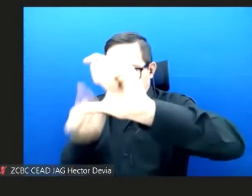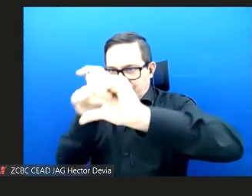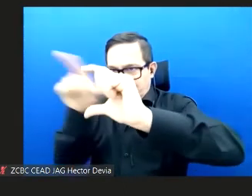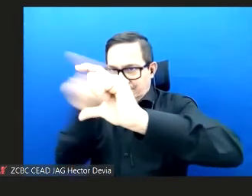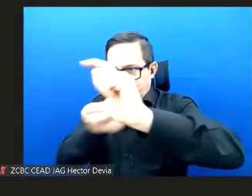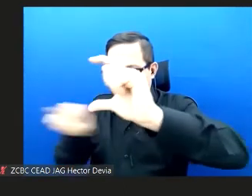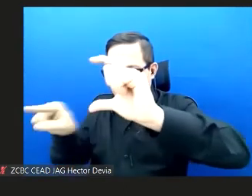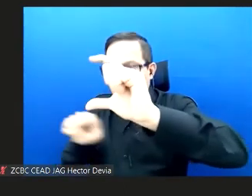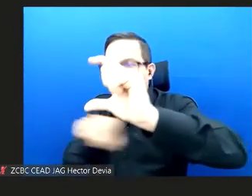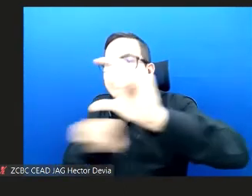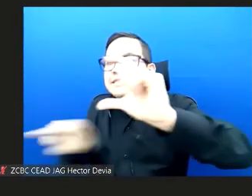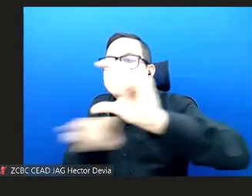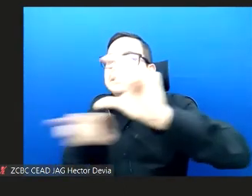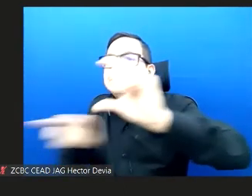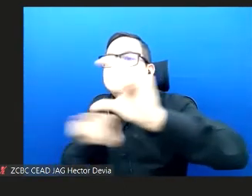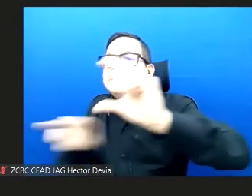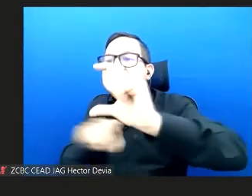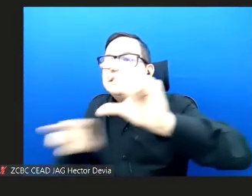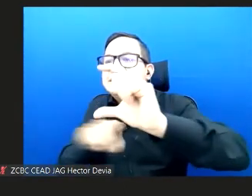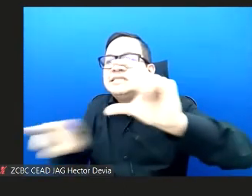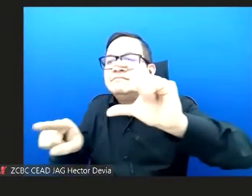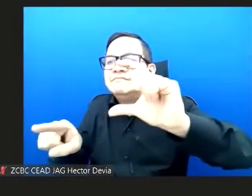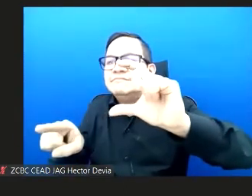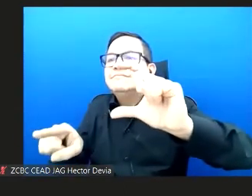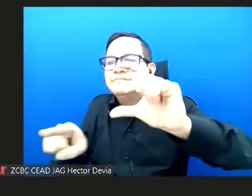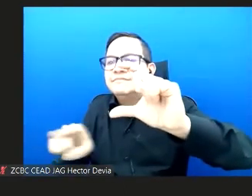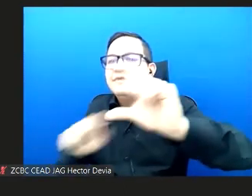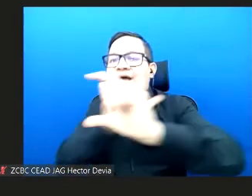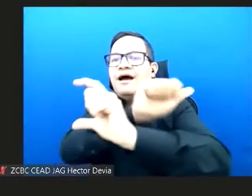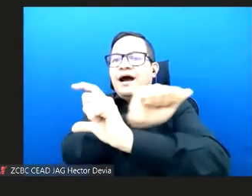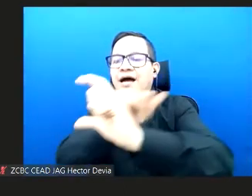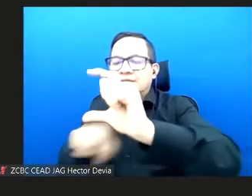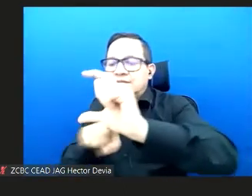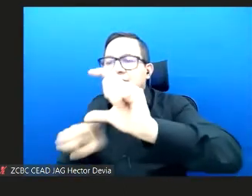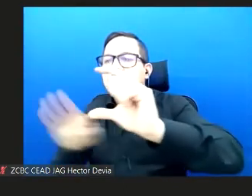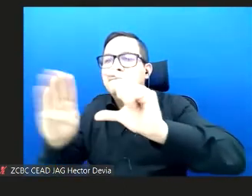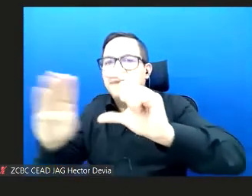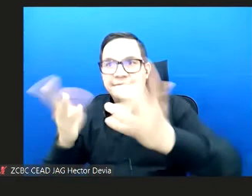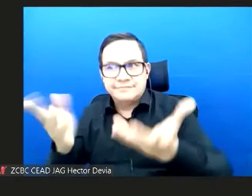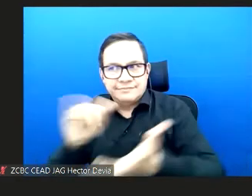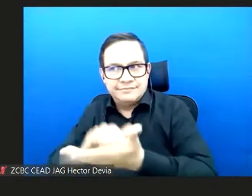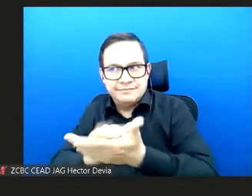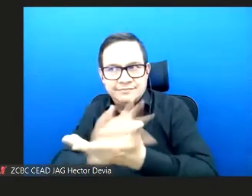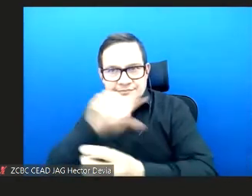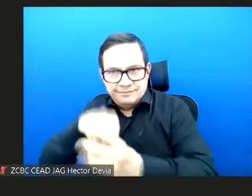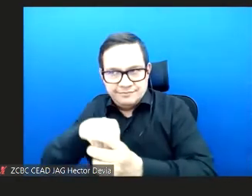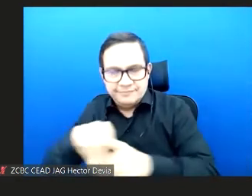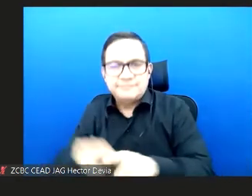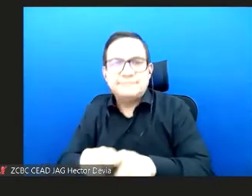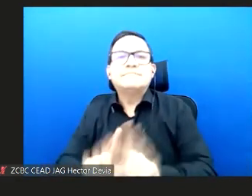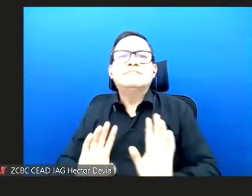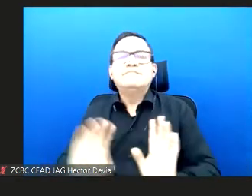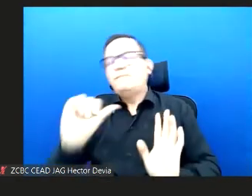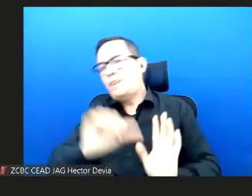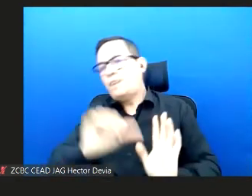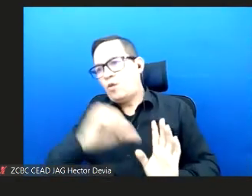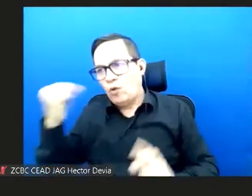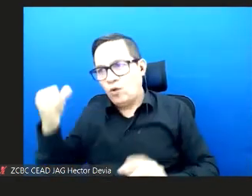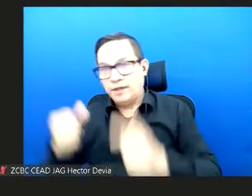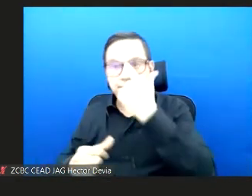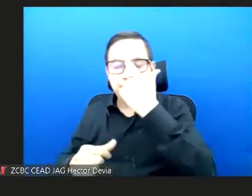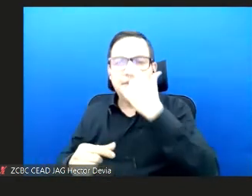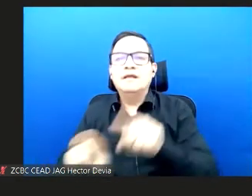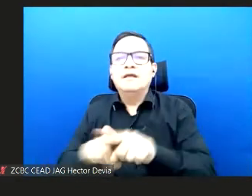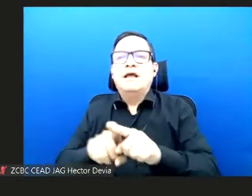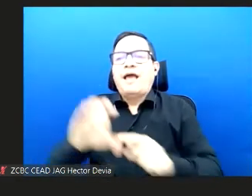Porque estamos hablando de la misma forma. ¿Sí? Bien. Vamos a ver ahora el cardinal